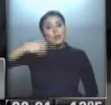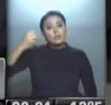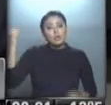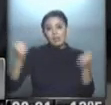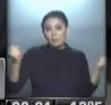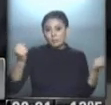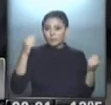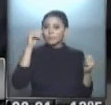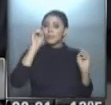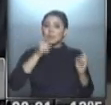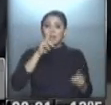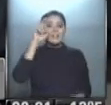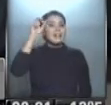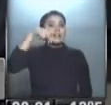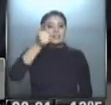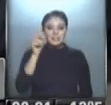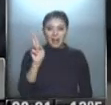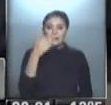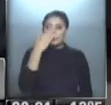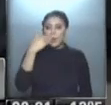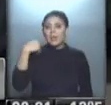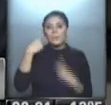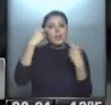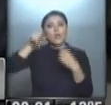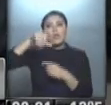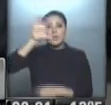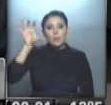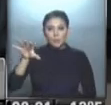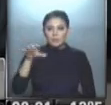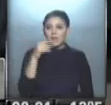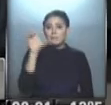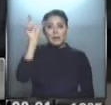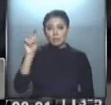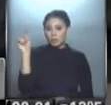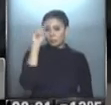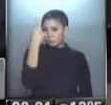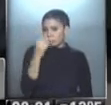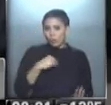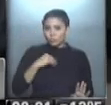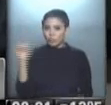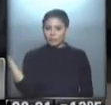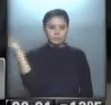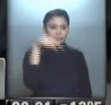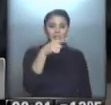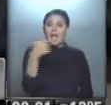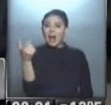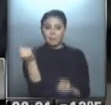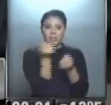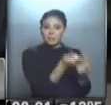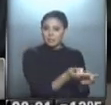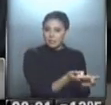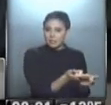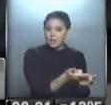el arma el renal para viajar por por el resto del país se presenta de manera anónima voluntaria entrega su arma